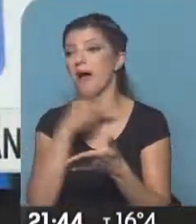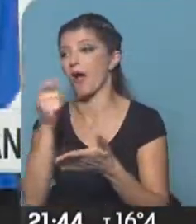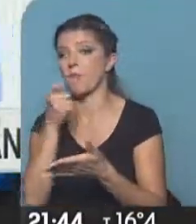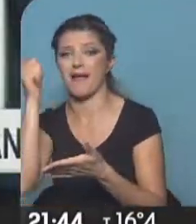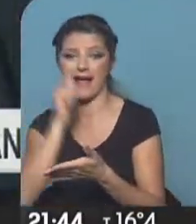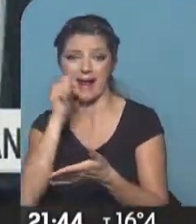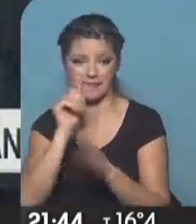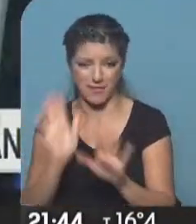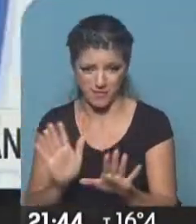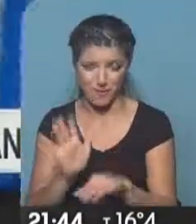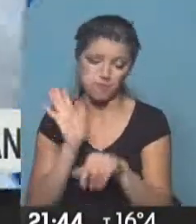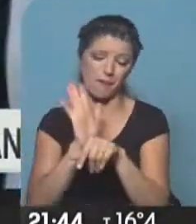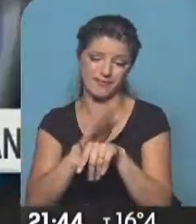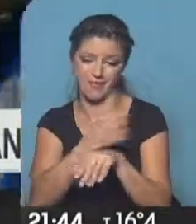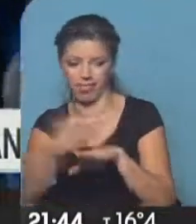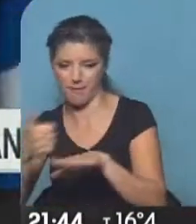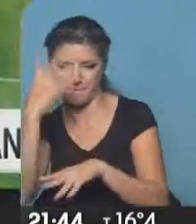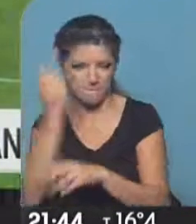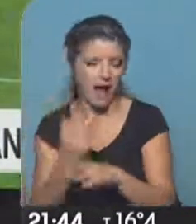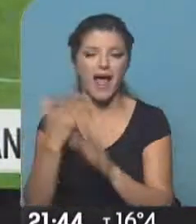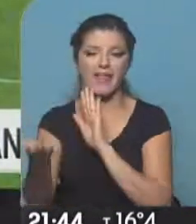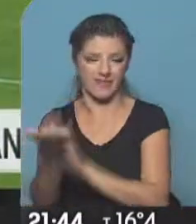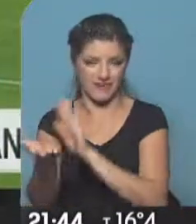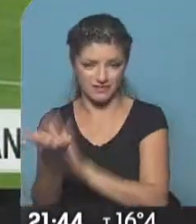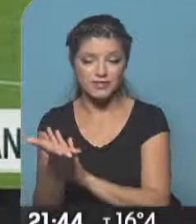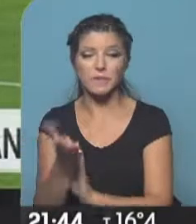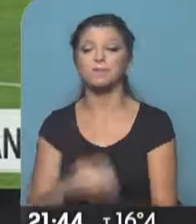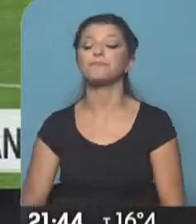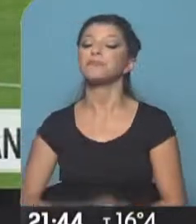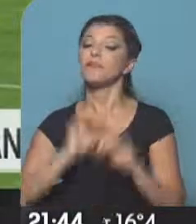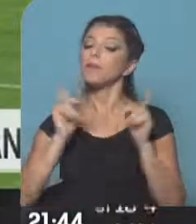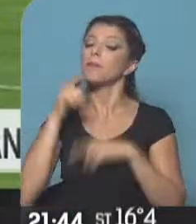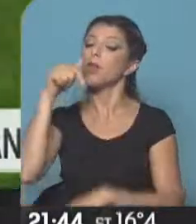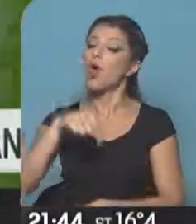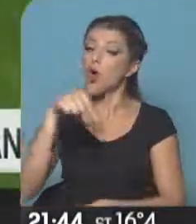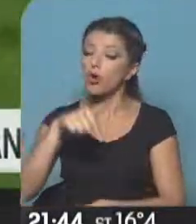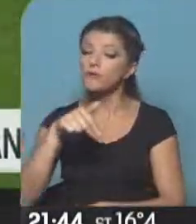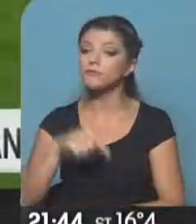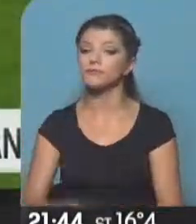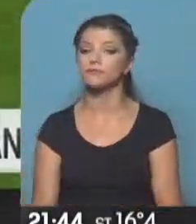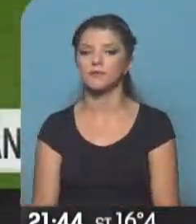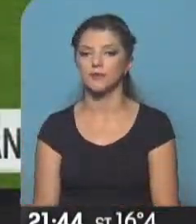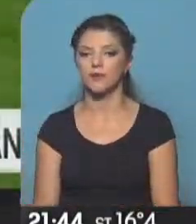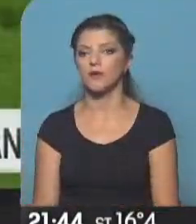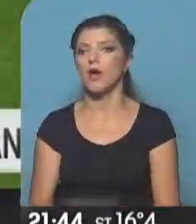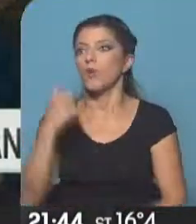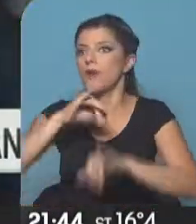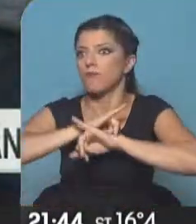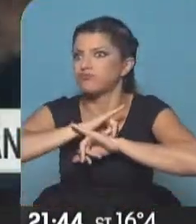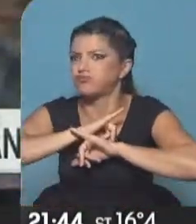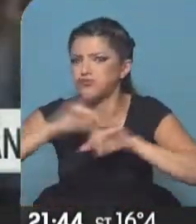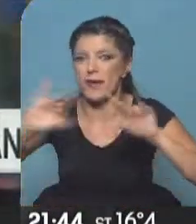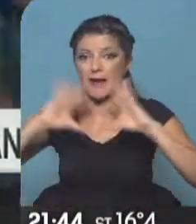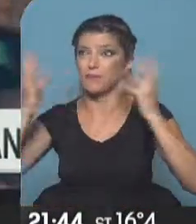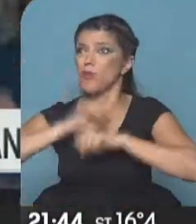palo derecho. Además, en esta jornada de goles, la noticia que recorre el mundo es